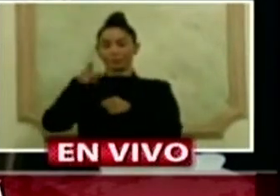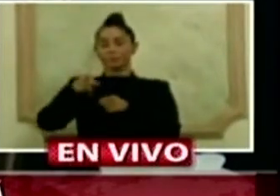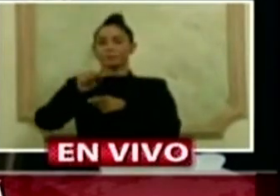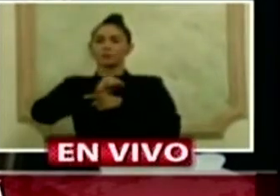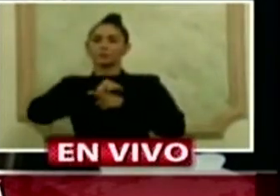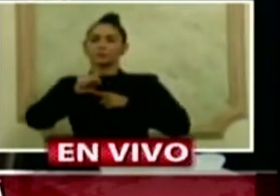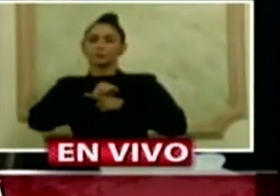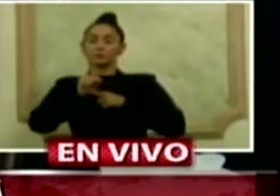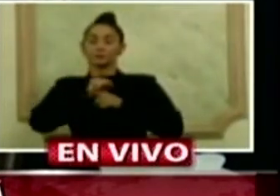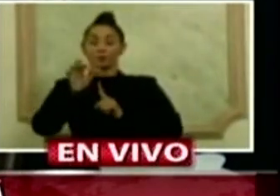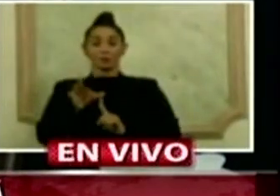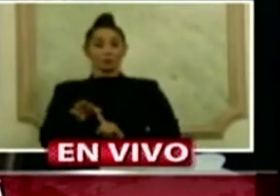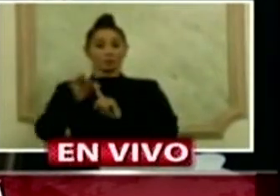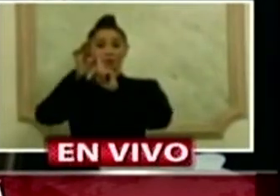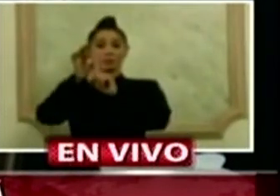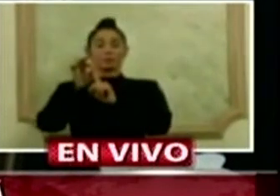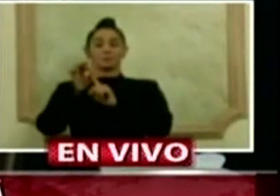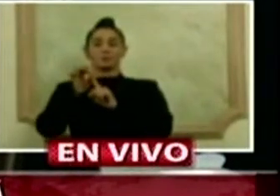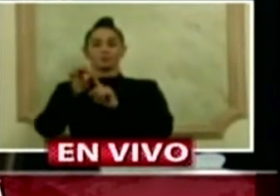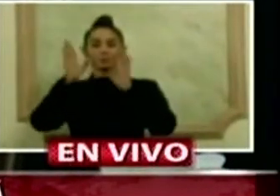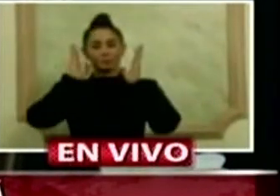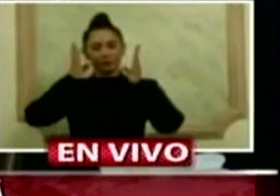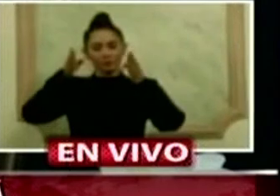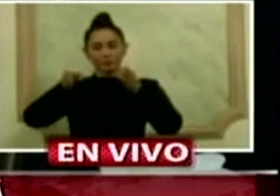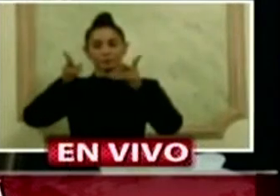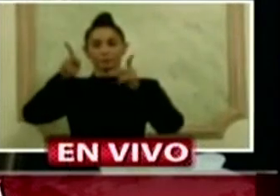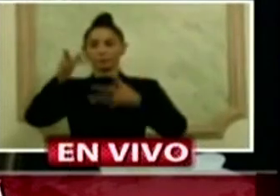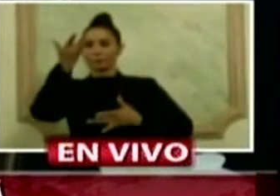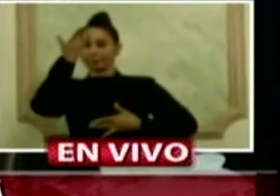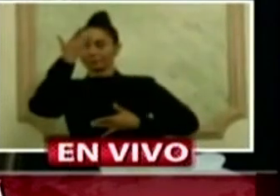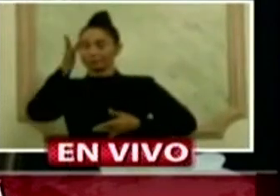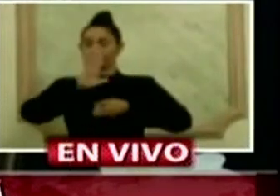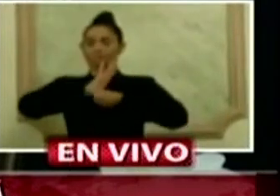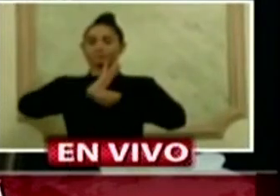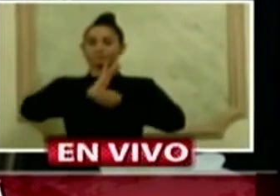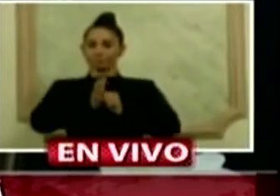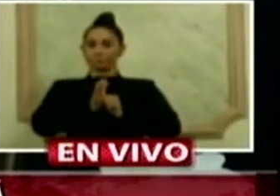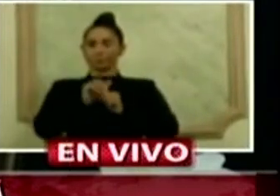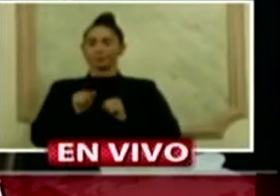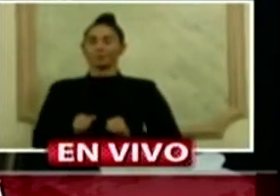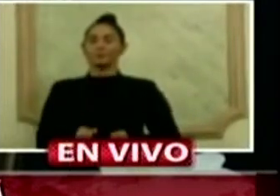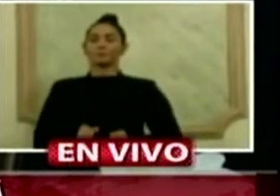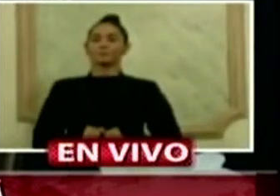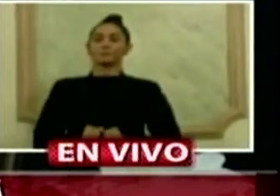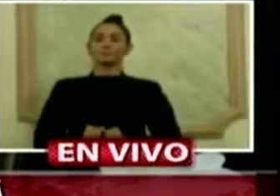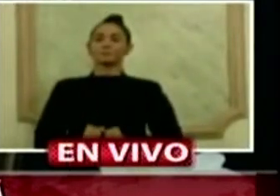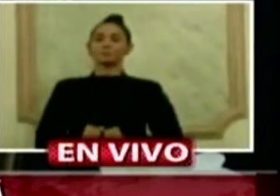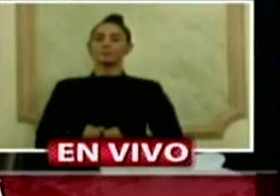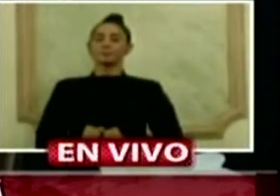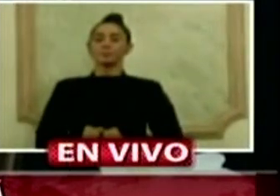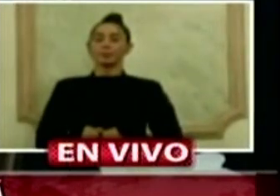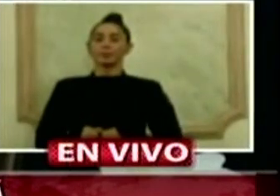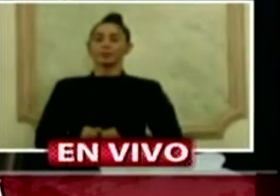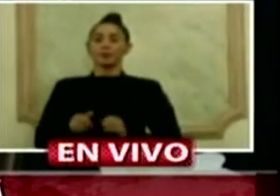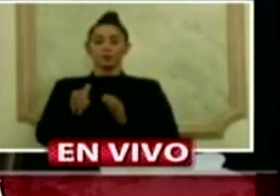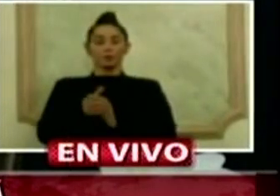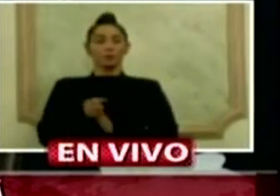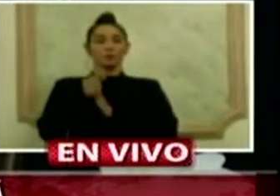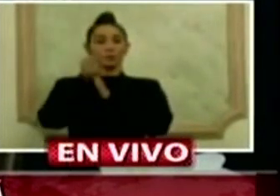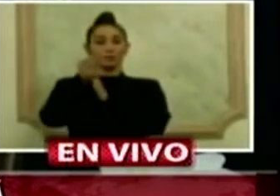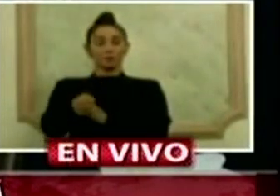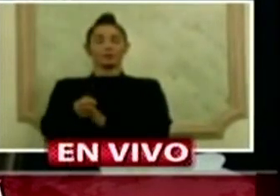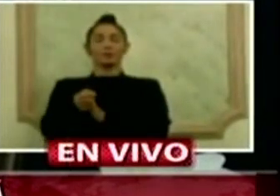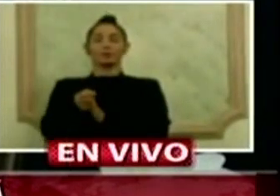entrenamiento especializado para manejar pacientes de COVID-19 bajo las directrices de